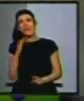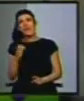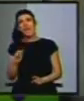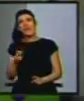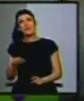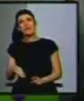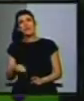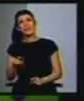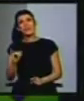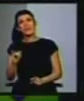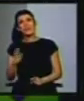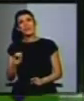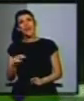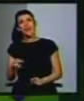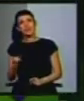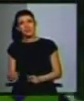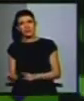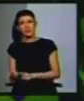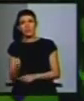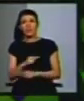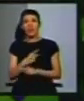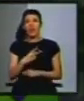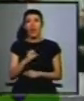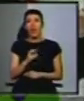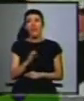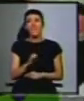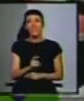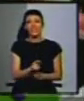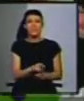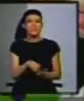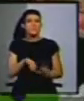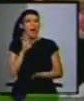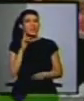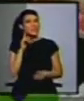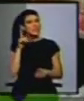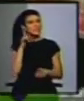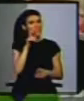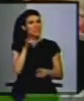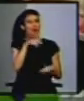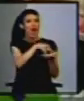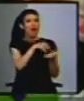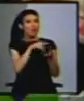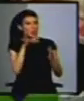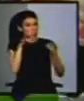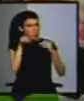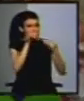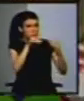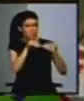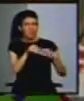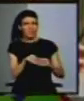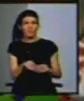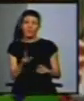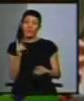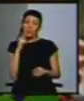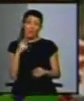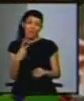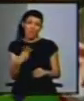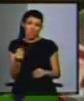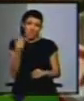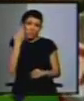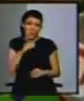quien genera mayor ruido por su rol en el Congreso. Claramente no es una buena noticia para el partido. Se veía